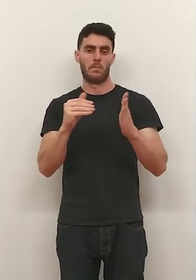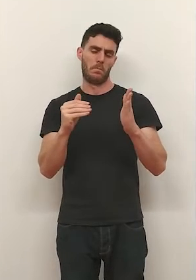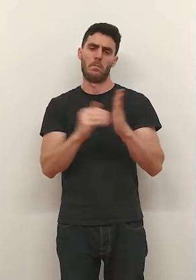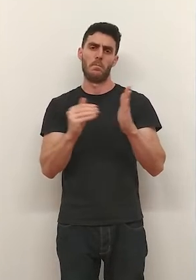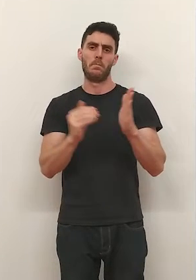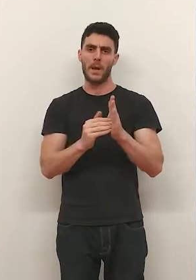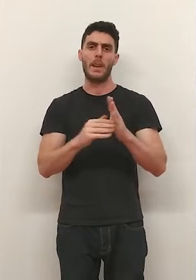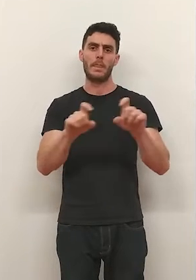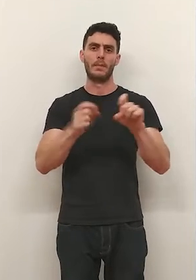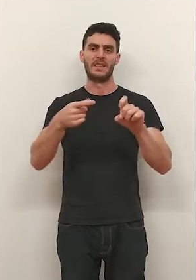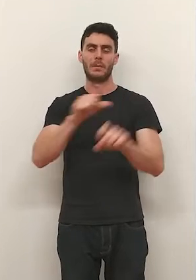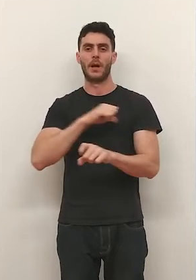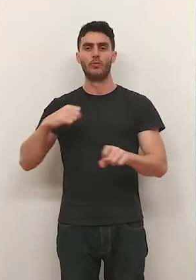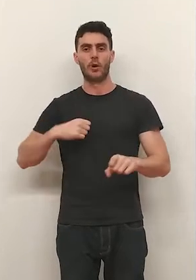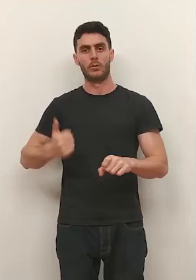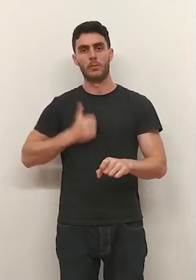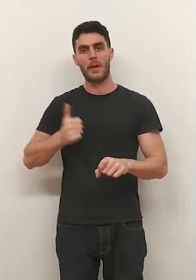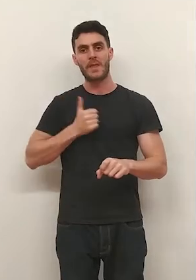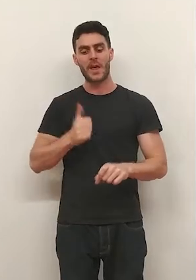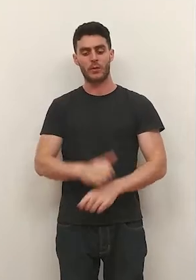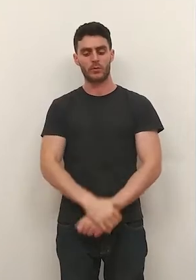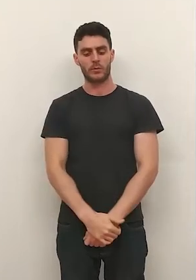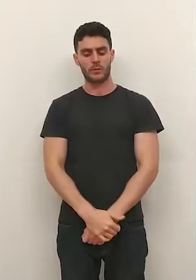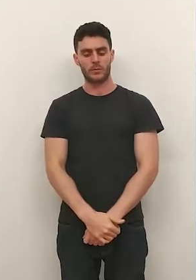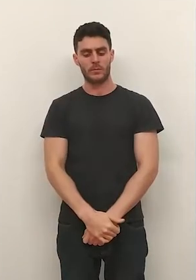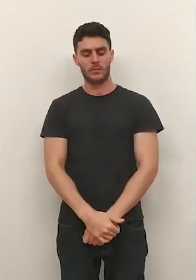de empresas y autónomos beneficiarios.